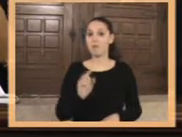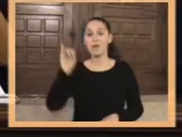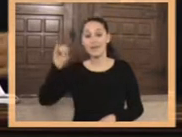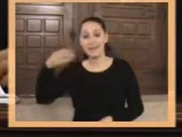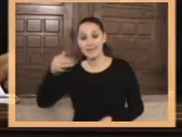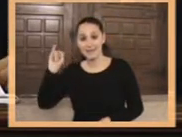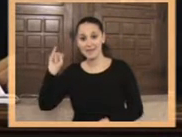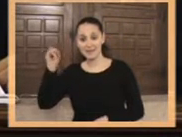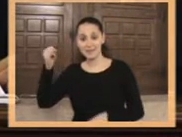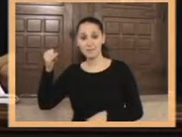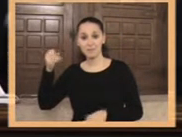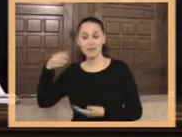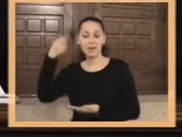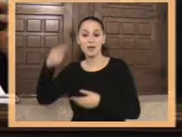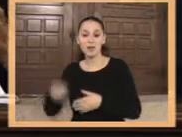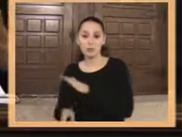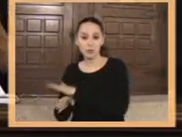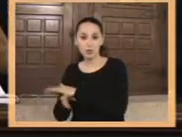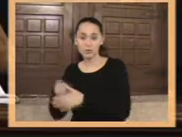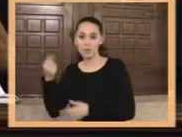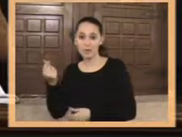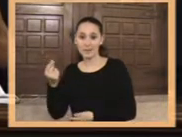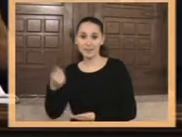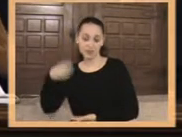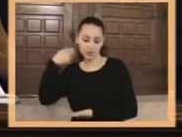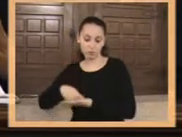Pero yo creo que en nombre de las 45.000 personas que viven en esta ciudad,